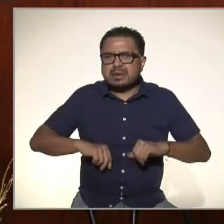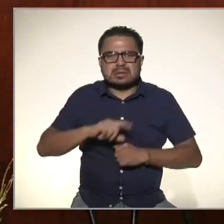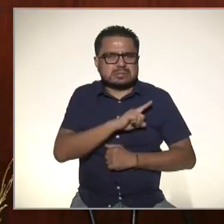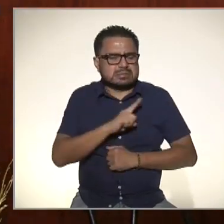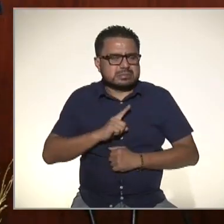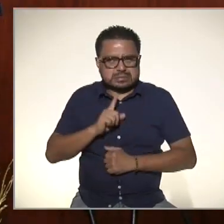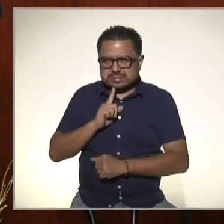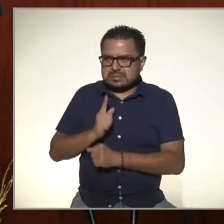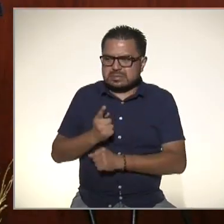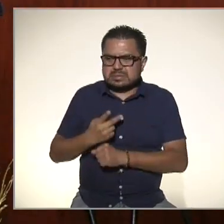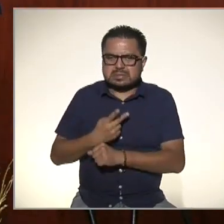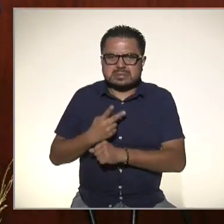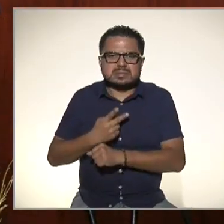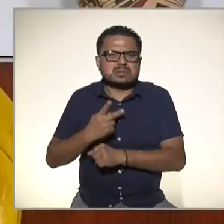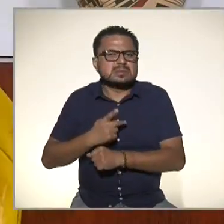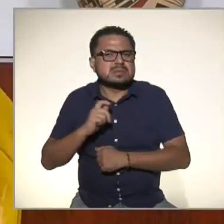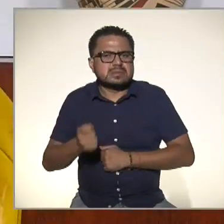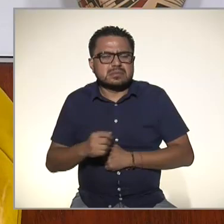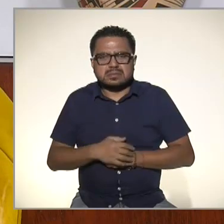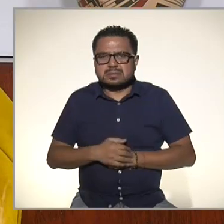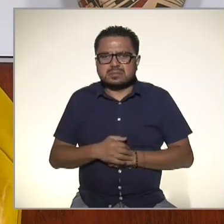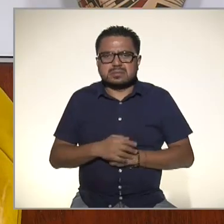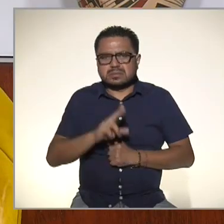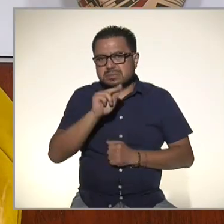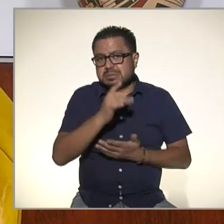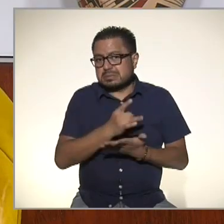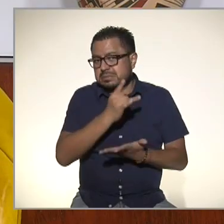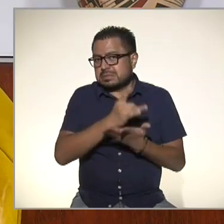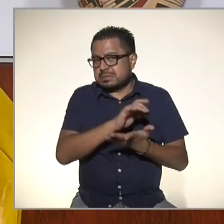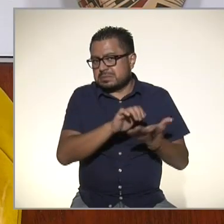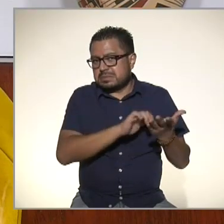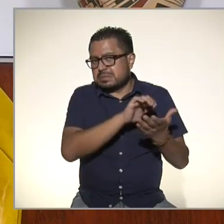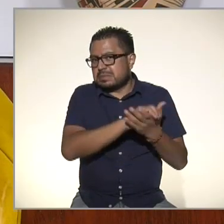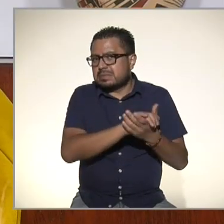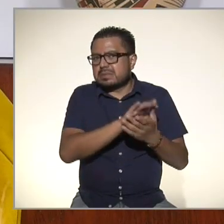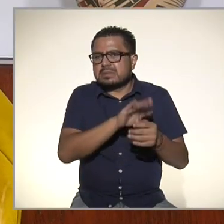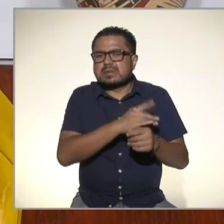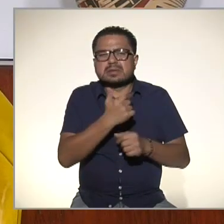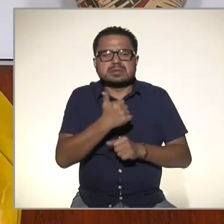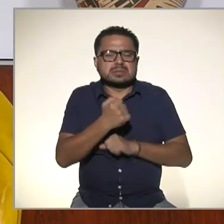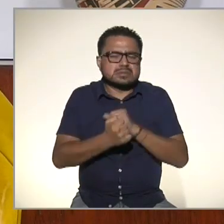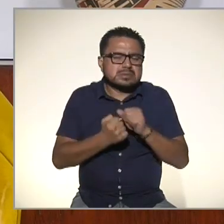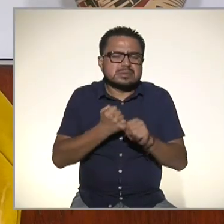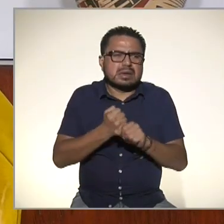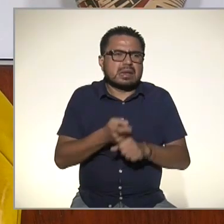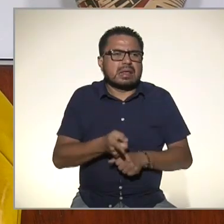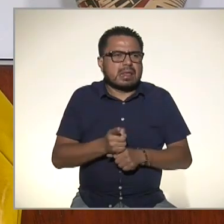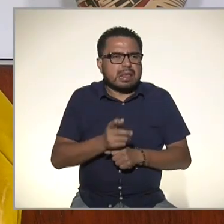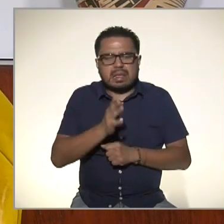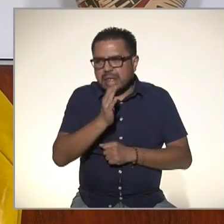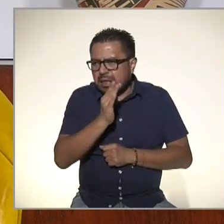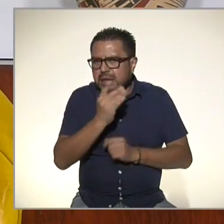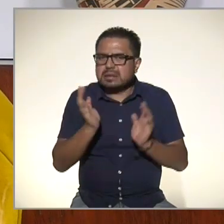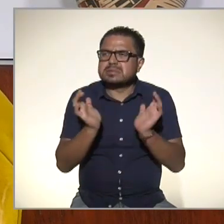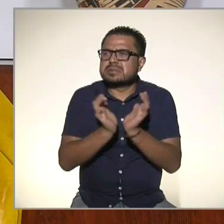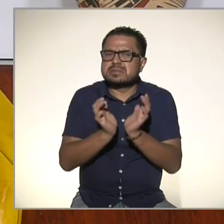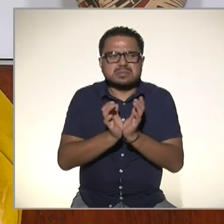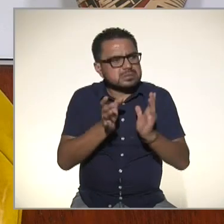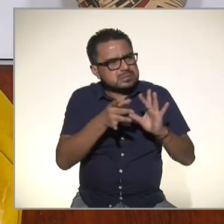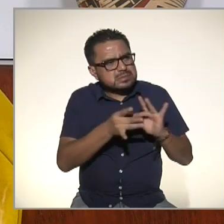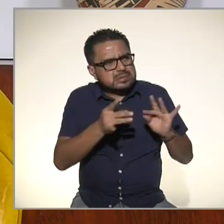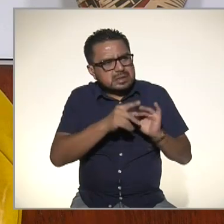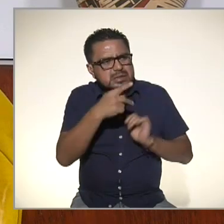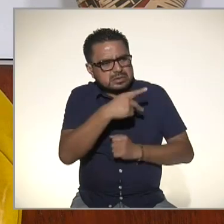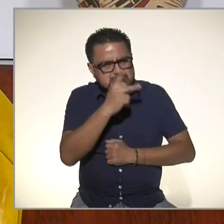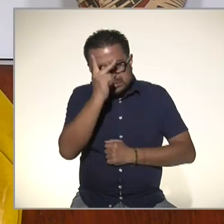está pasando. Perfecto. Nos habló una pareja porque tiene mucha frustración porque van 6 años de disfunción sexual. En el ISSSTE le han dicho que es